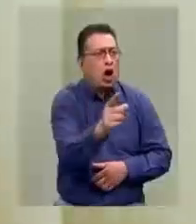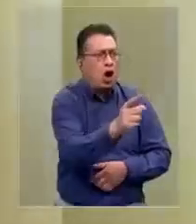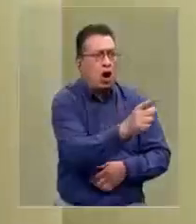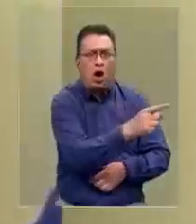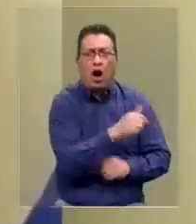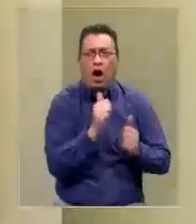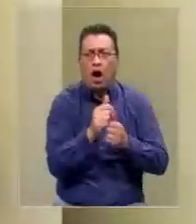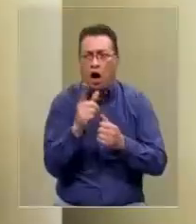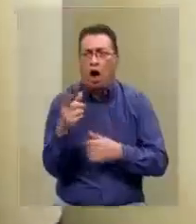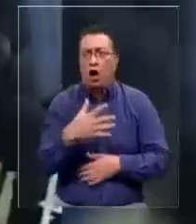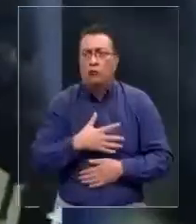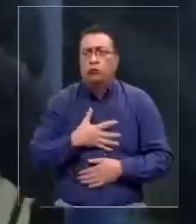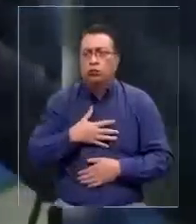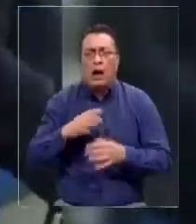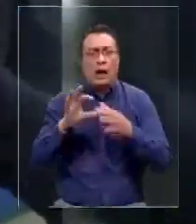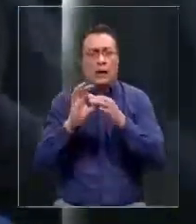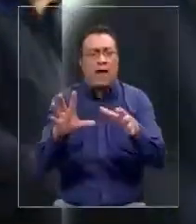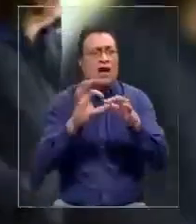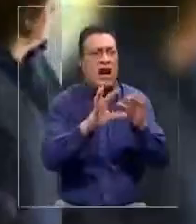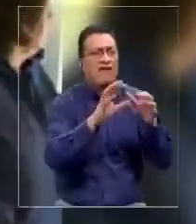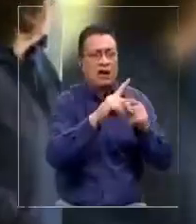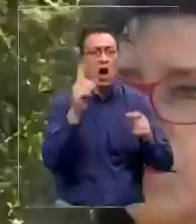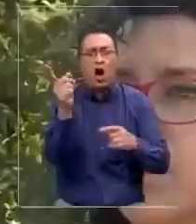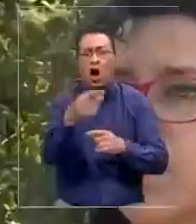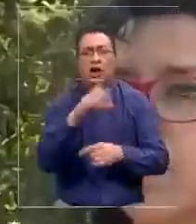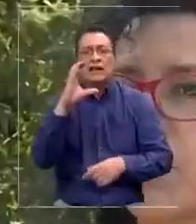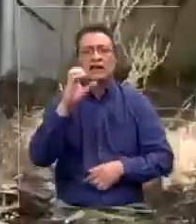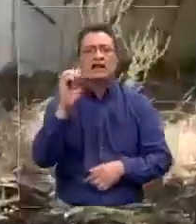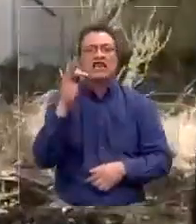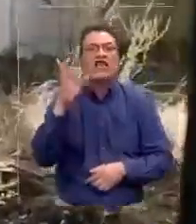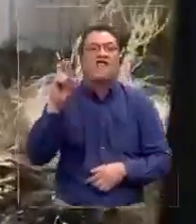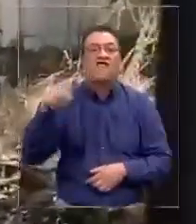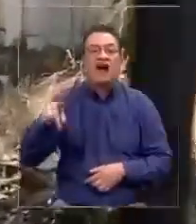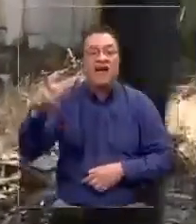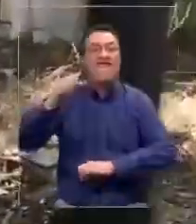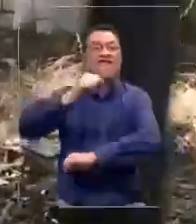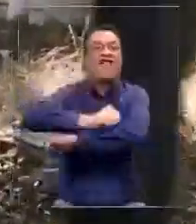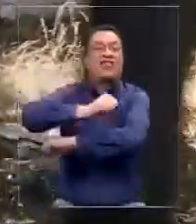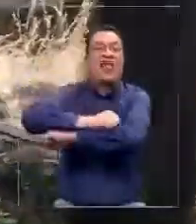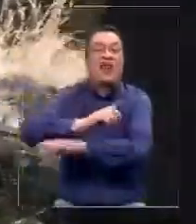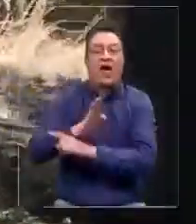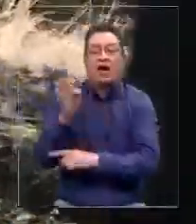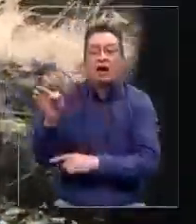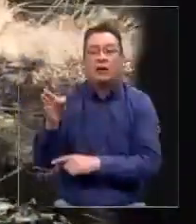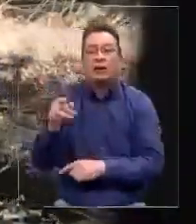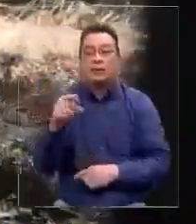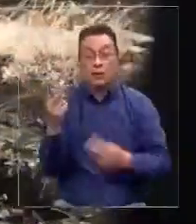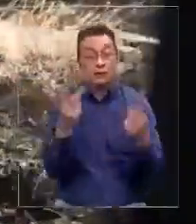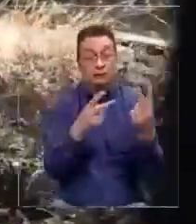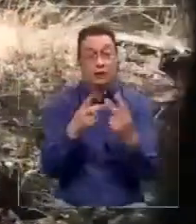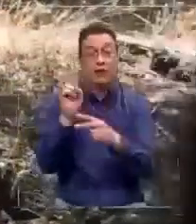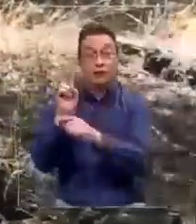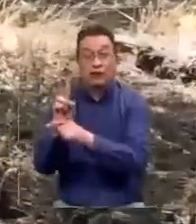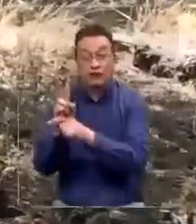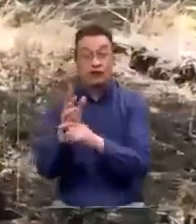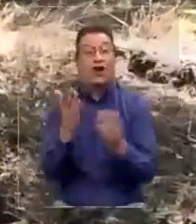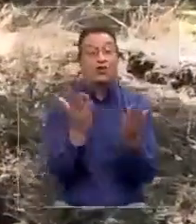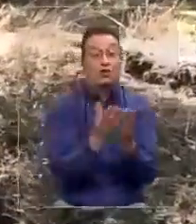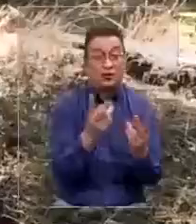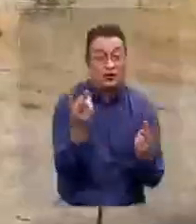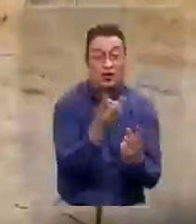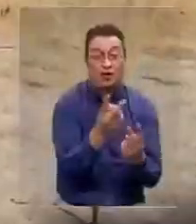mayoría estaban con síntomas bastante graves, algunos terminaban en el cefán de una ventana. Gladys y Benjamín, la maestra y su